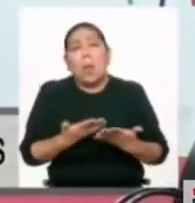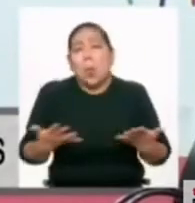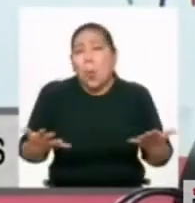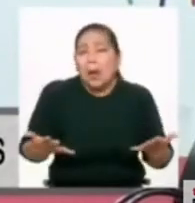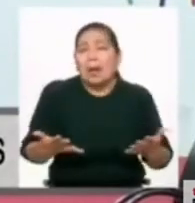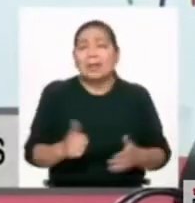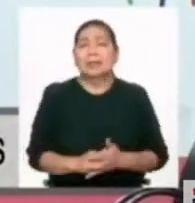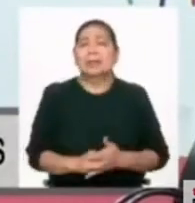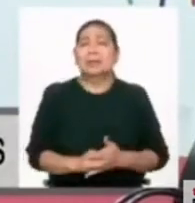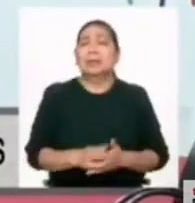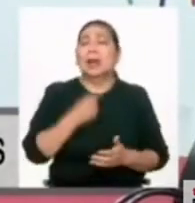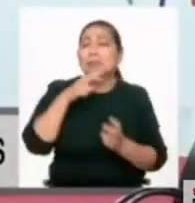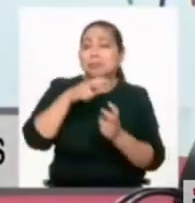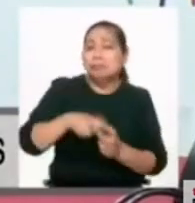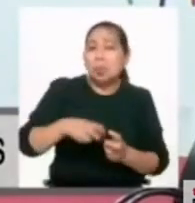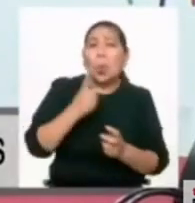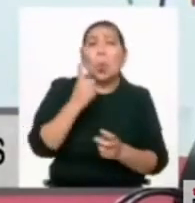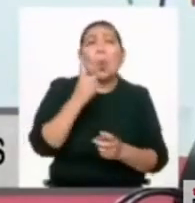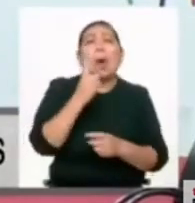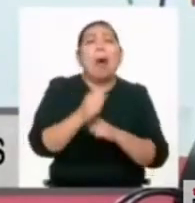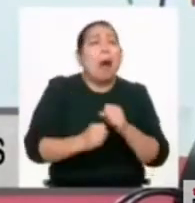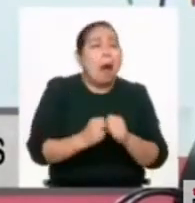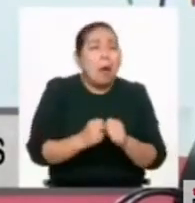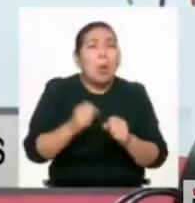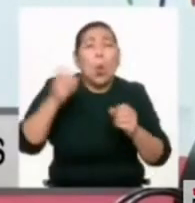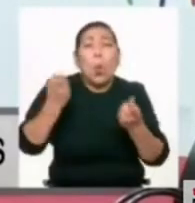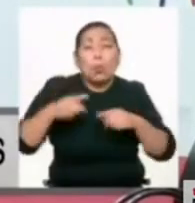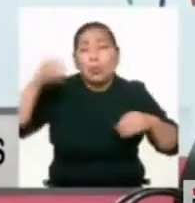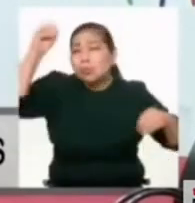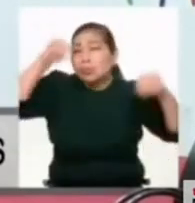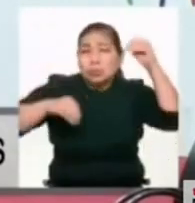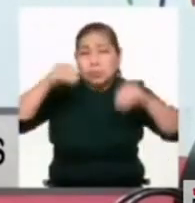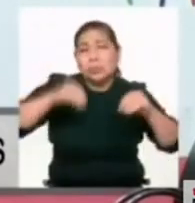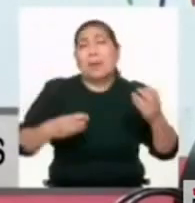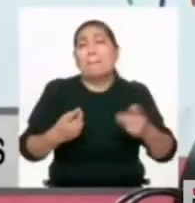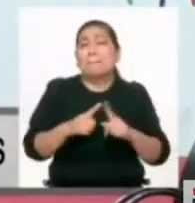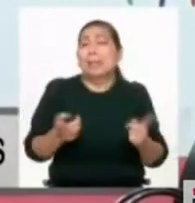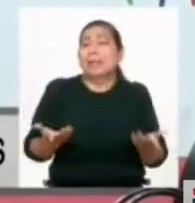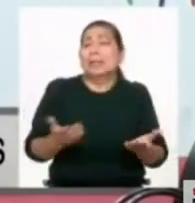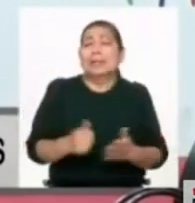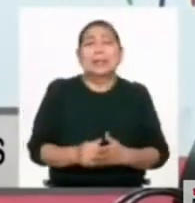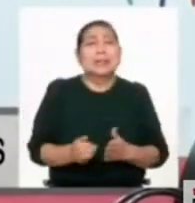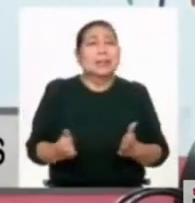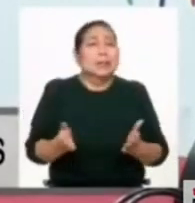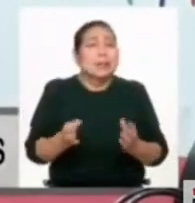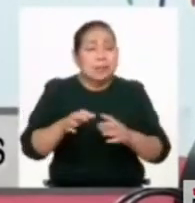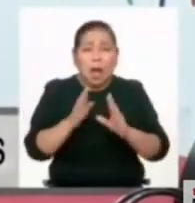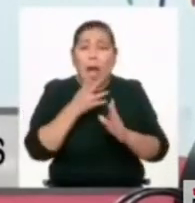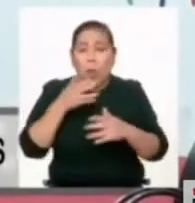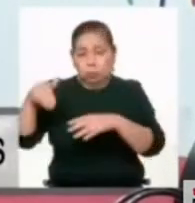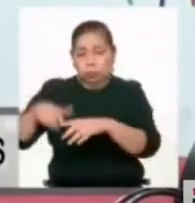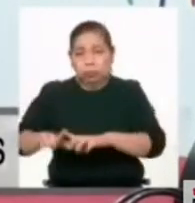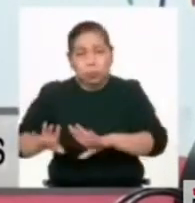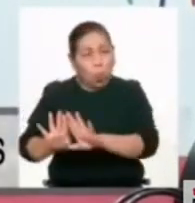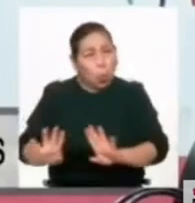no, nosotros sembramos una vez al año con las lluvias y se debe hacer una pequeña represa en